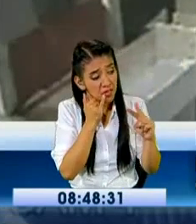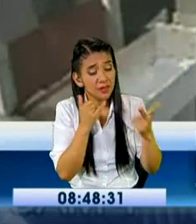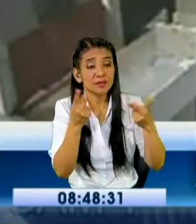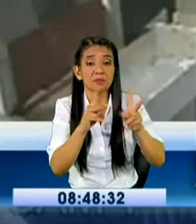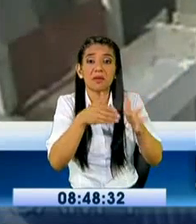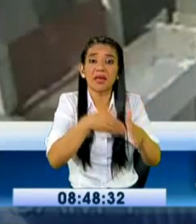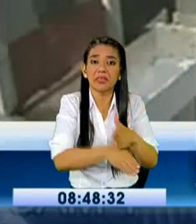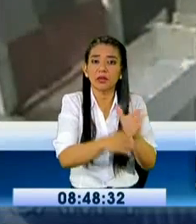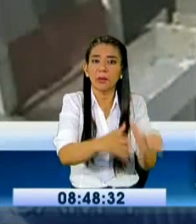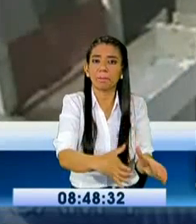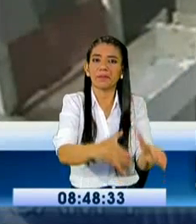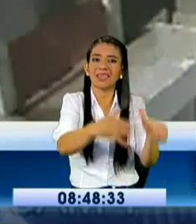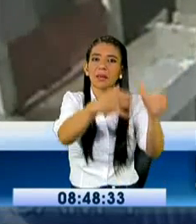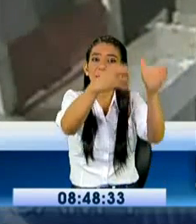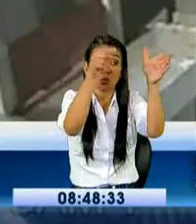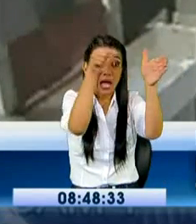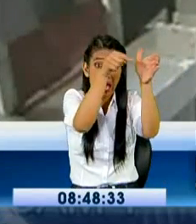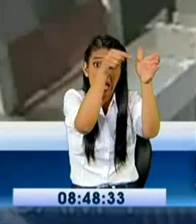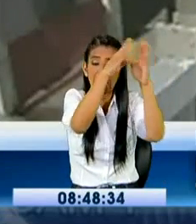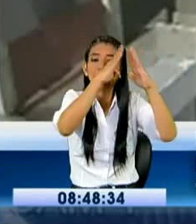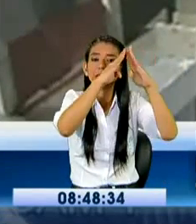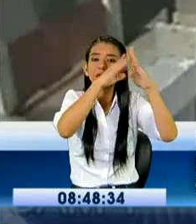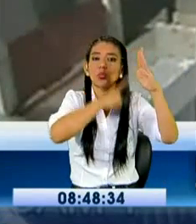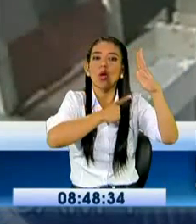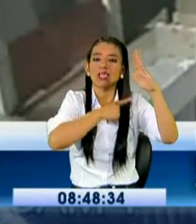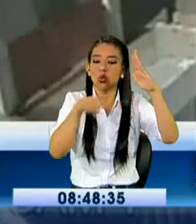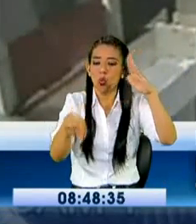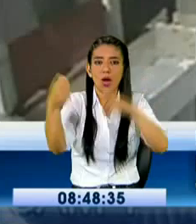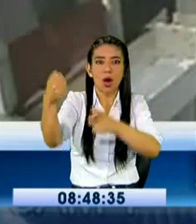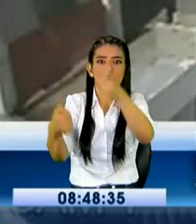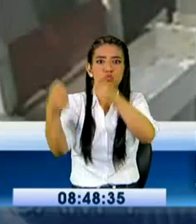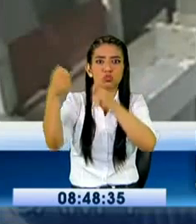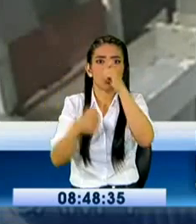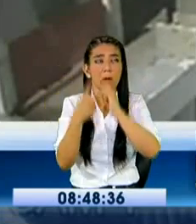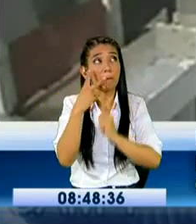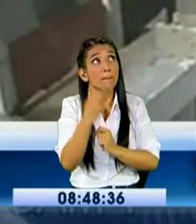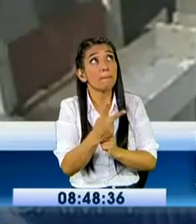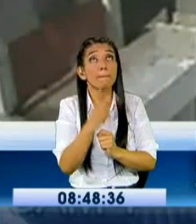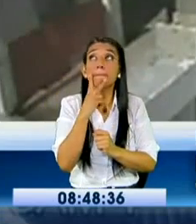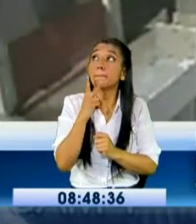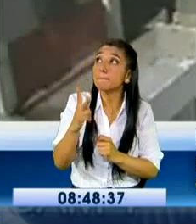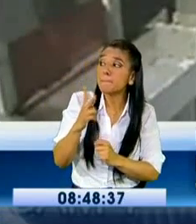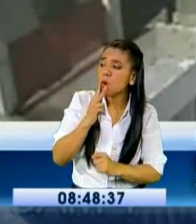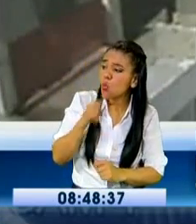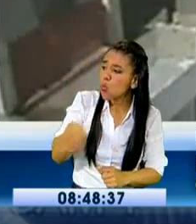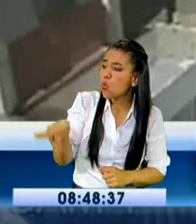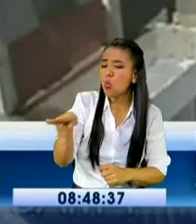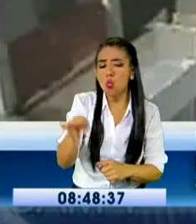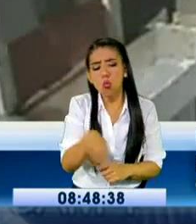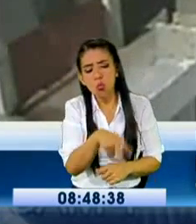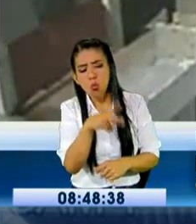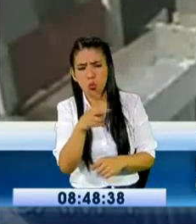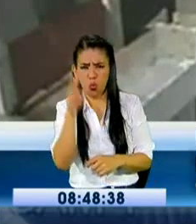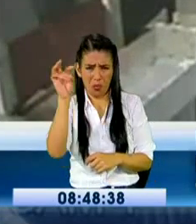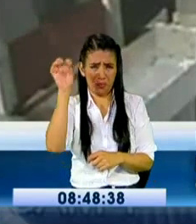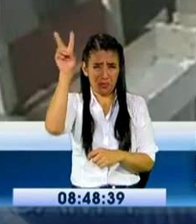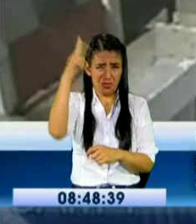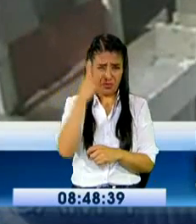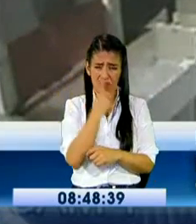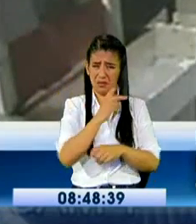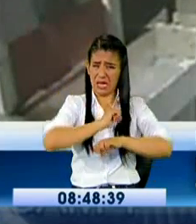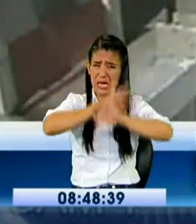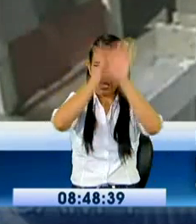apartamentos en el que vive su legítimo propietario. El video permite observar cómo el sujeto, luego de estudiar la zona, vuelve